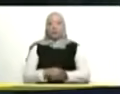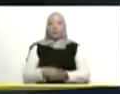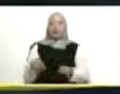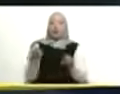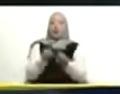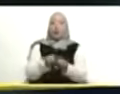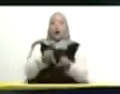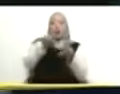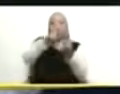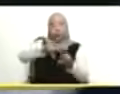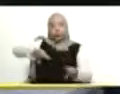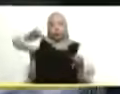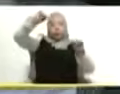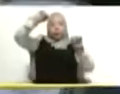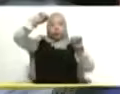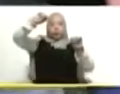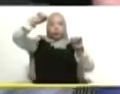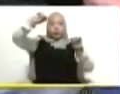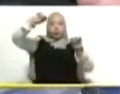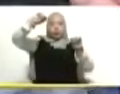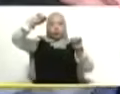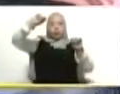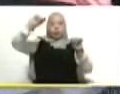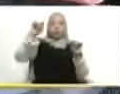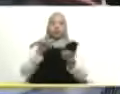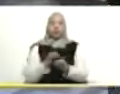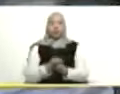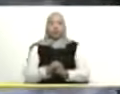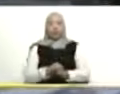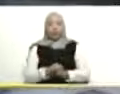mira. ¿Qué te parece?